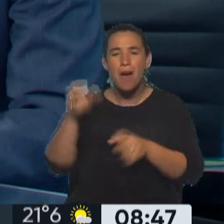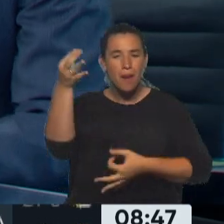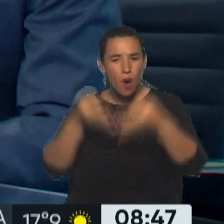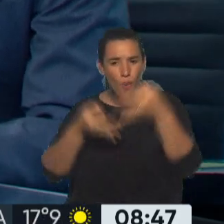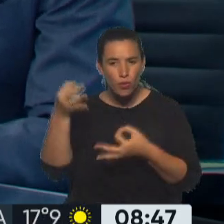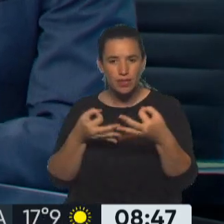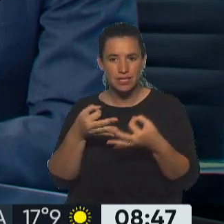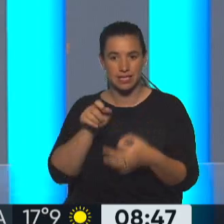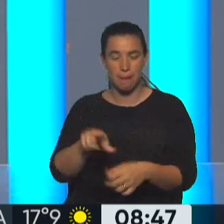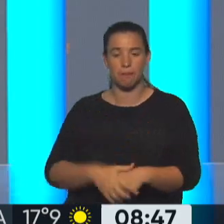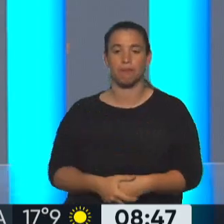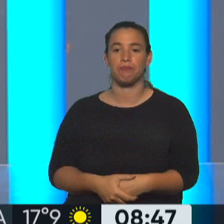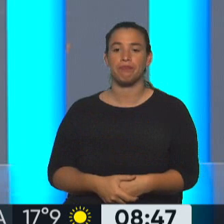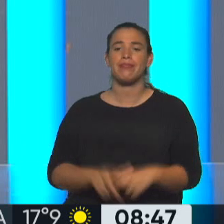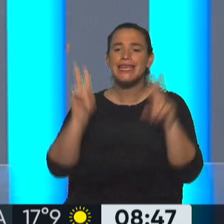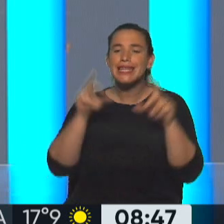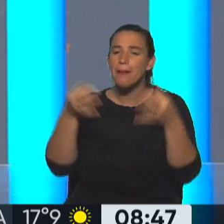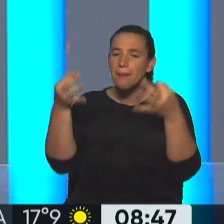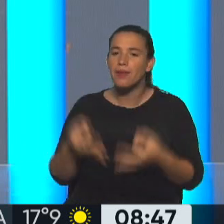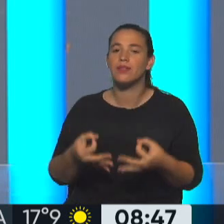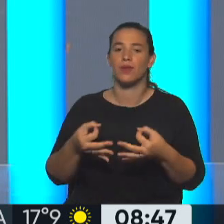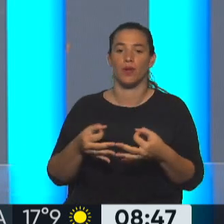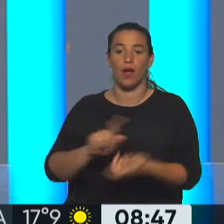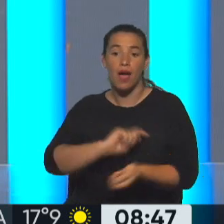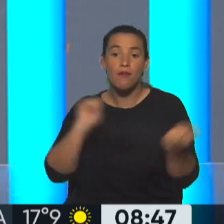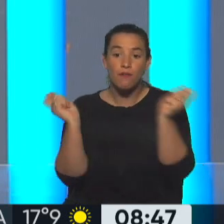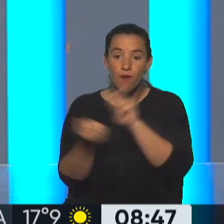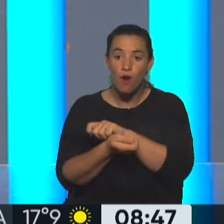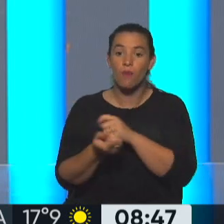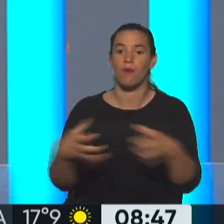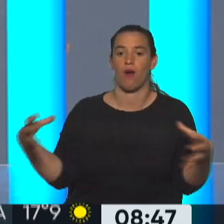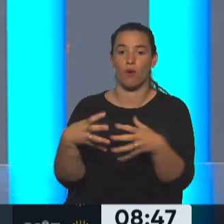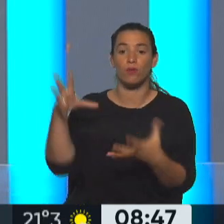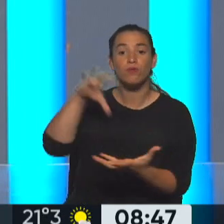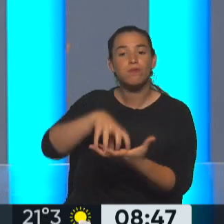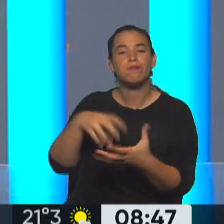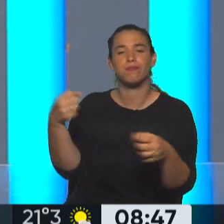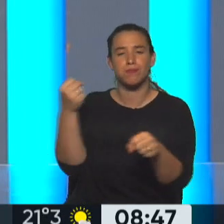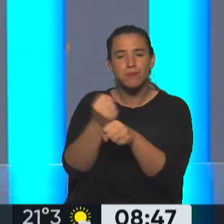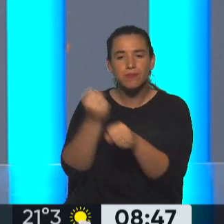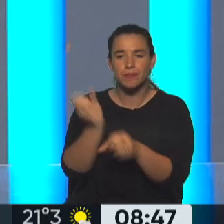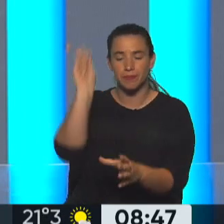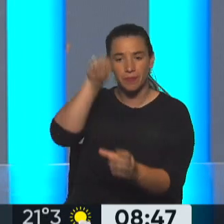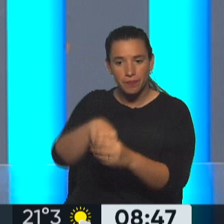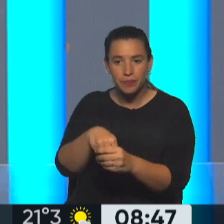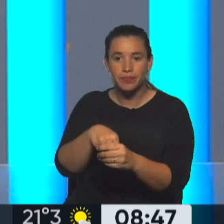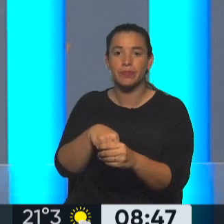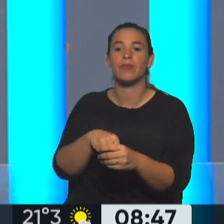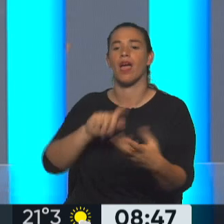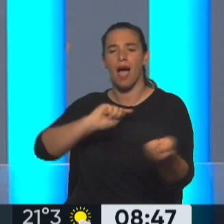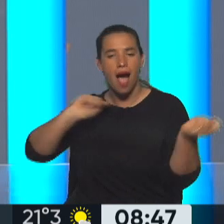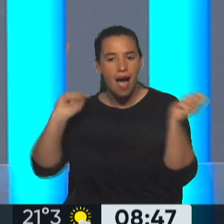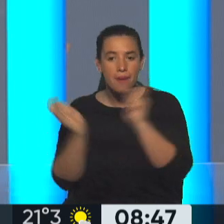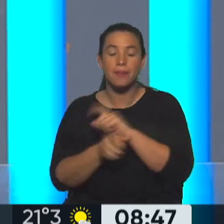Judicial. Hablamos de reforma en el Consejo de la Magistratura, hablamos de aumento de miembros de la Corte, hablamos